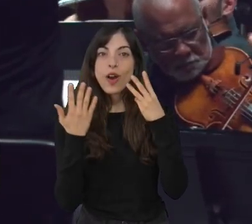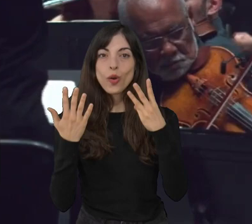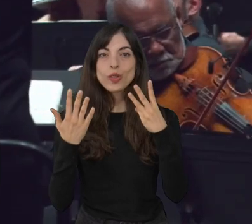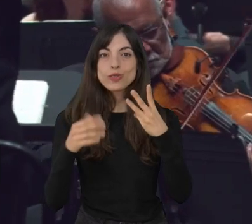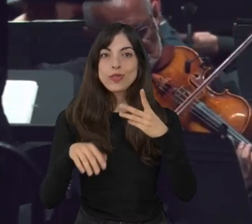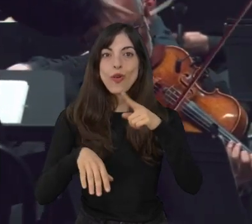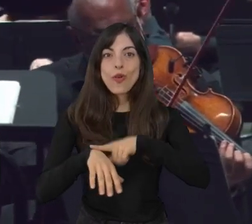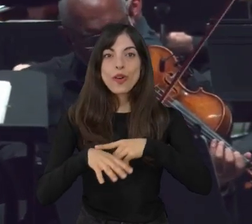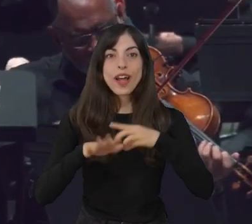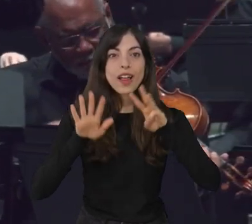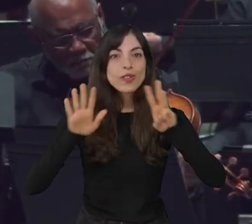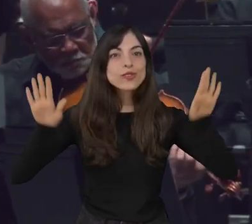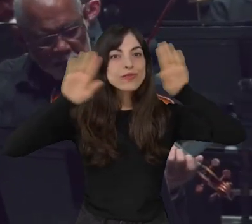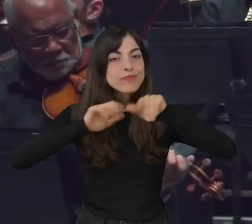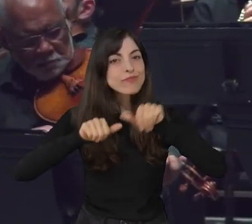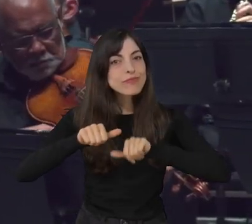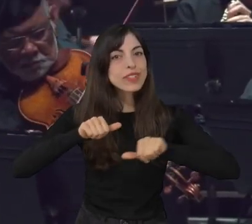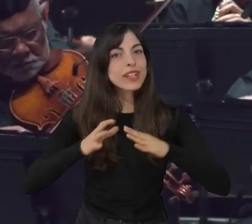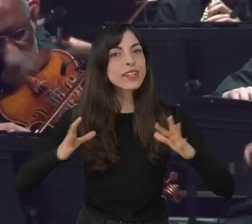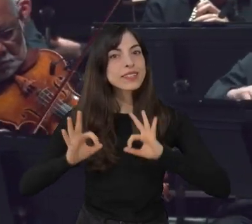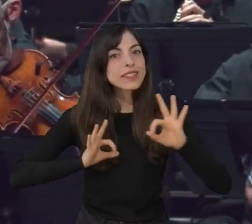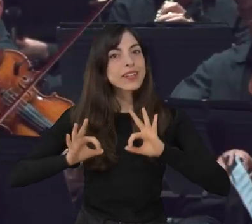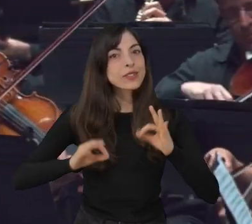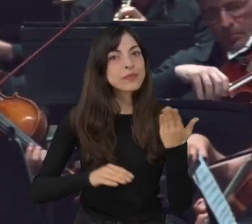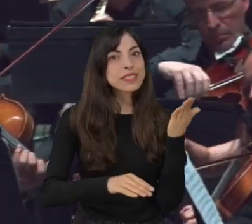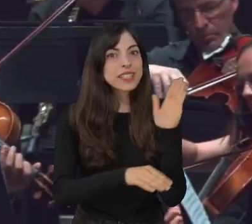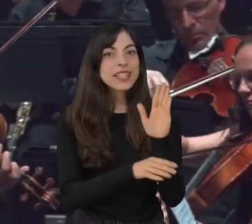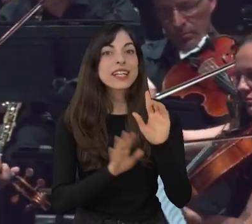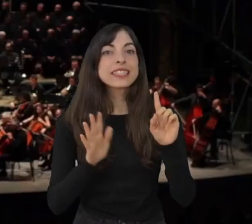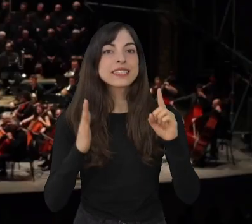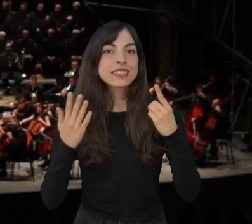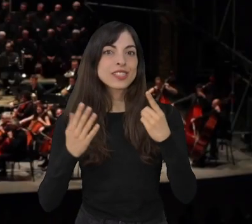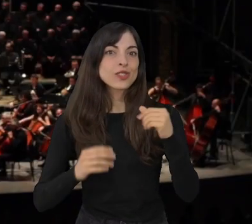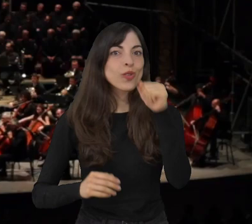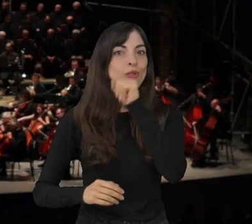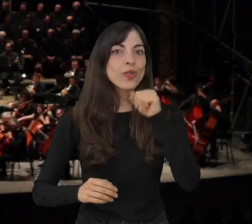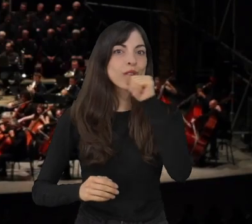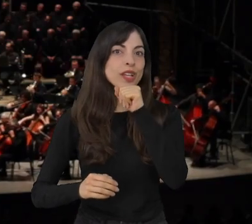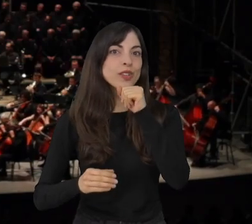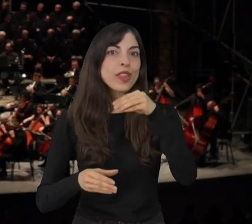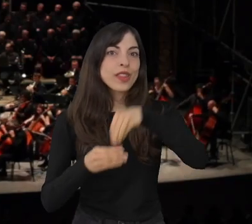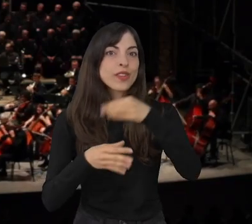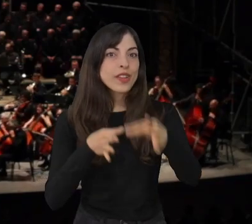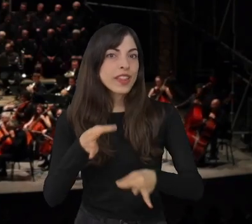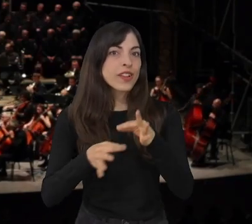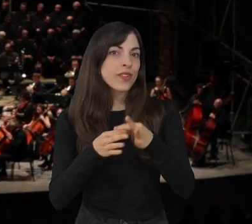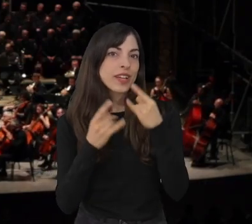de la noche, el Gran Teatro acoge el sexto concierto de abono dentro del ciclo Enamorate de la Clásica.